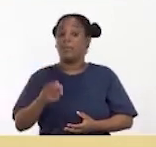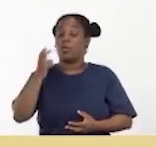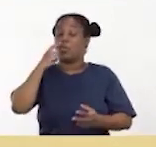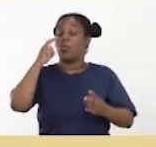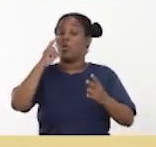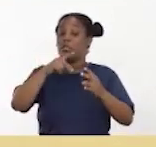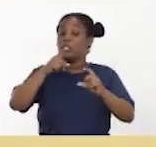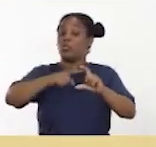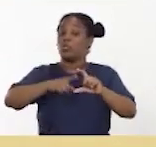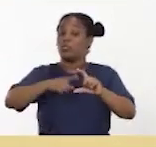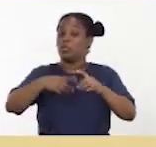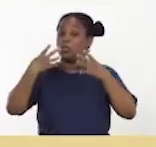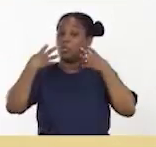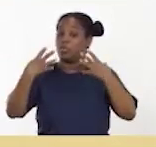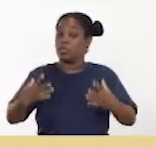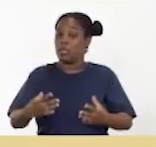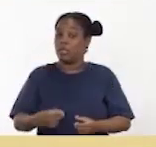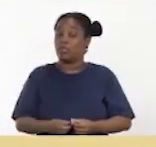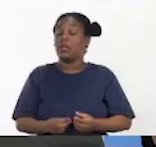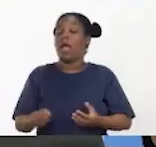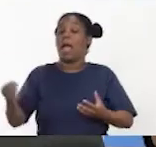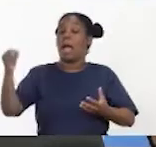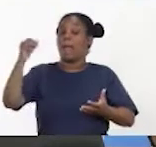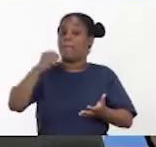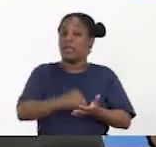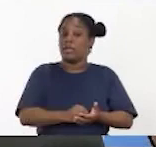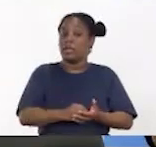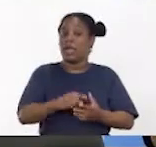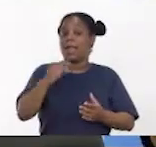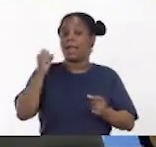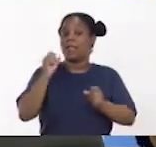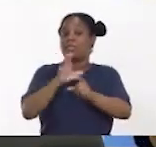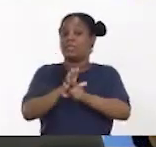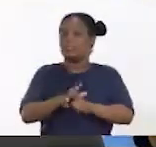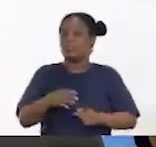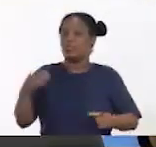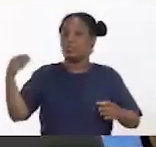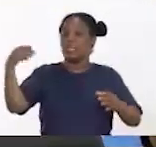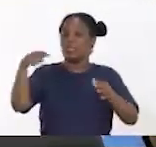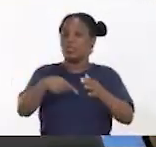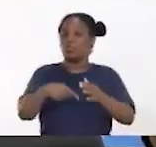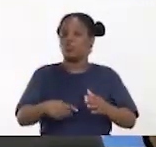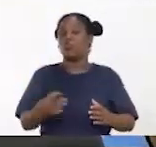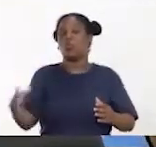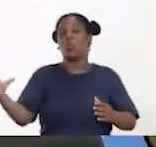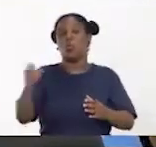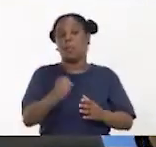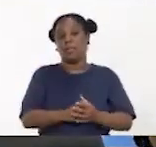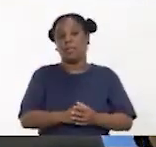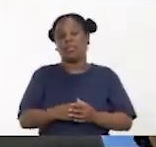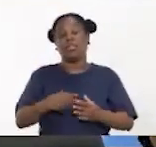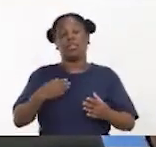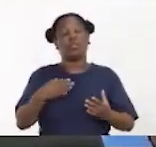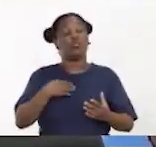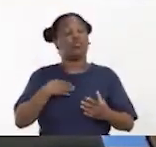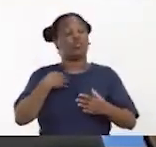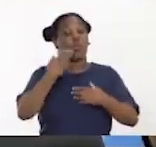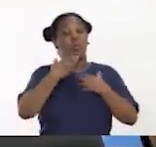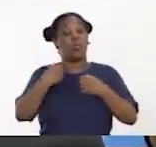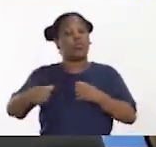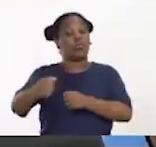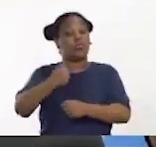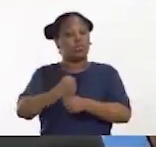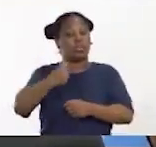que también es un objetivo, es un contenido esencial aplicar el principio de inducción completa y su aplicación a